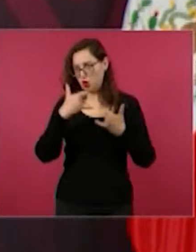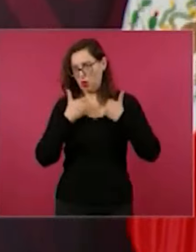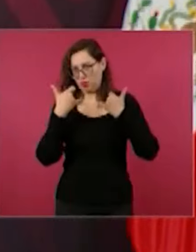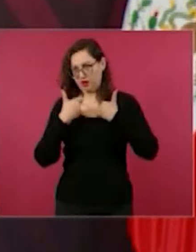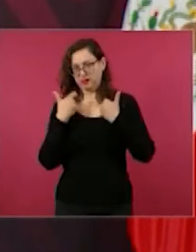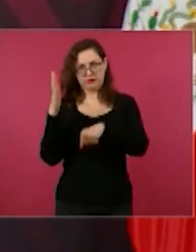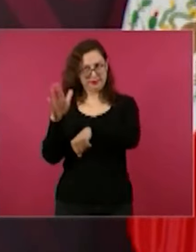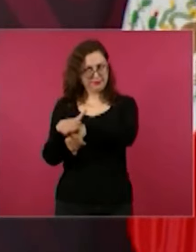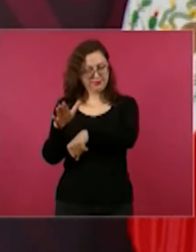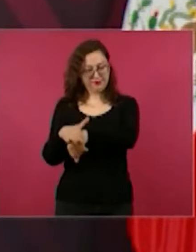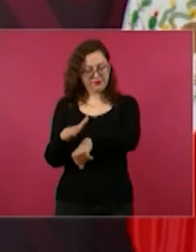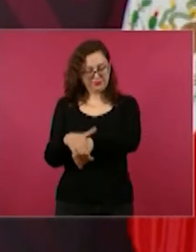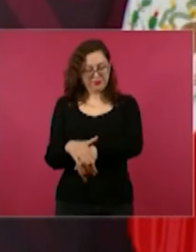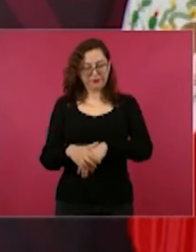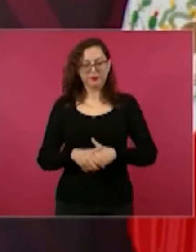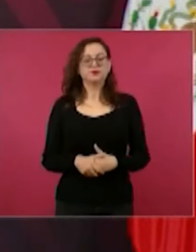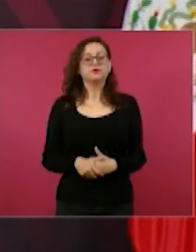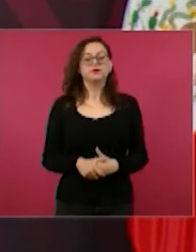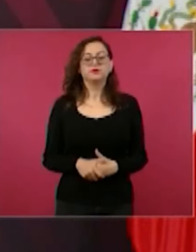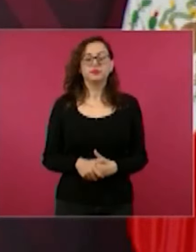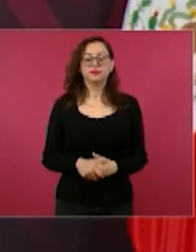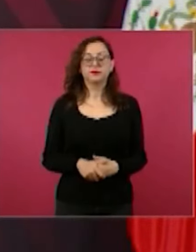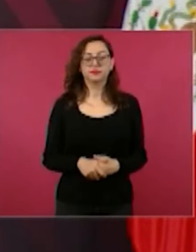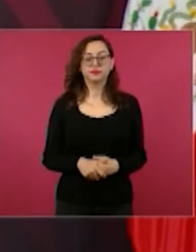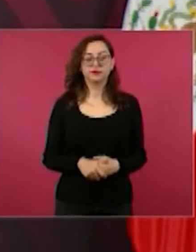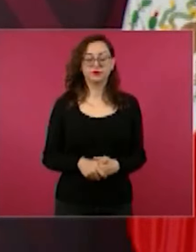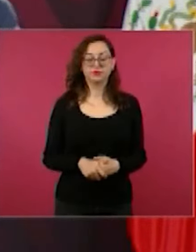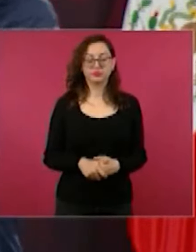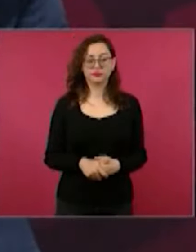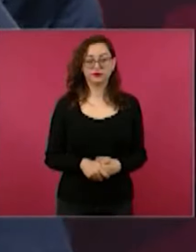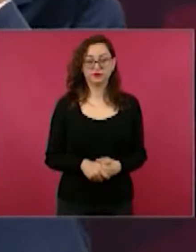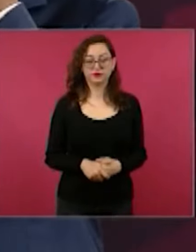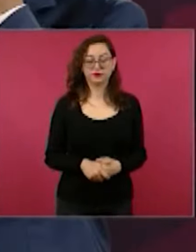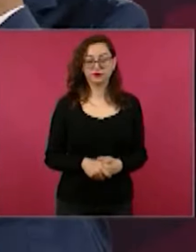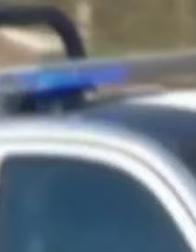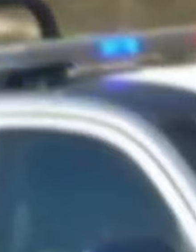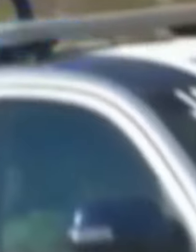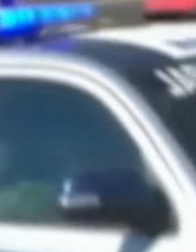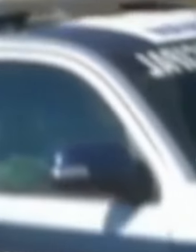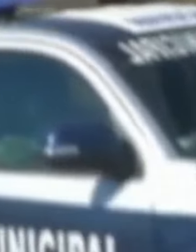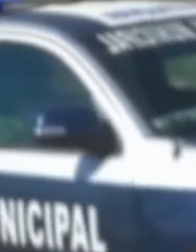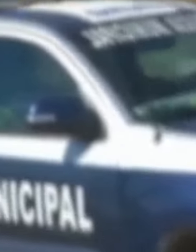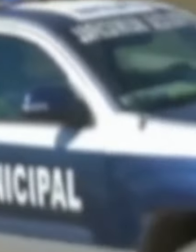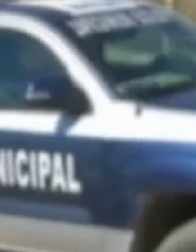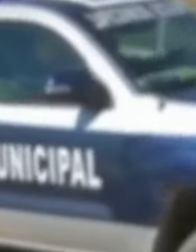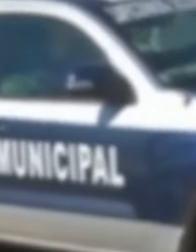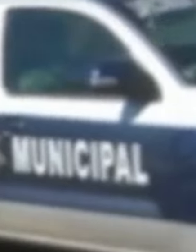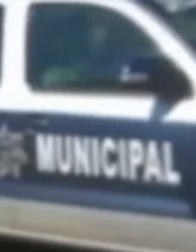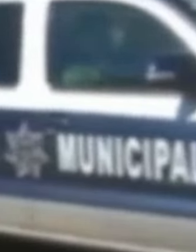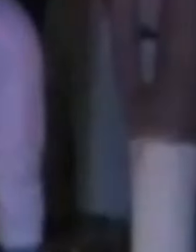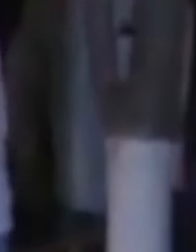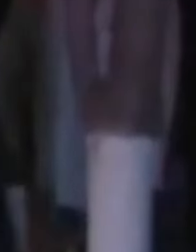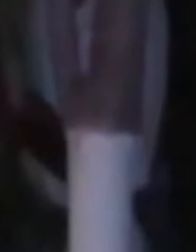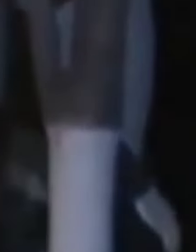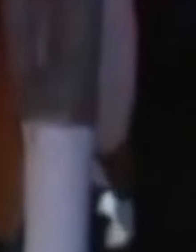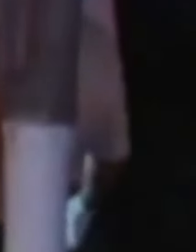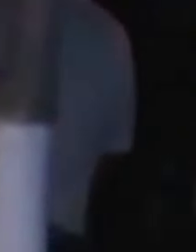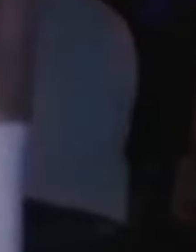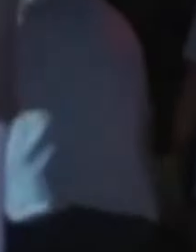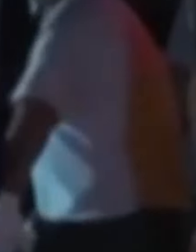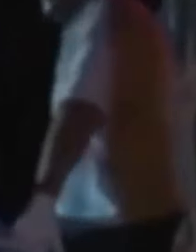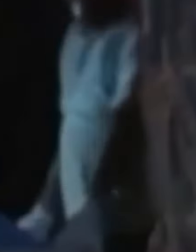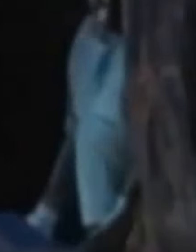claramente lo convierte en el evento más violento de las elecciones en México el presidente de la república Y Su secretaria